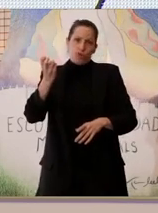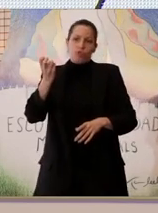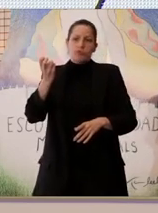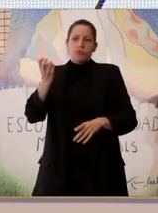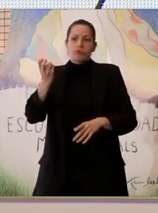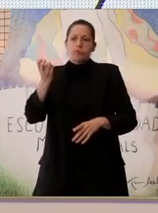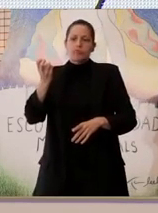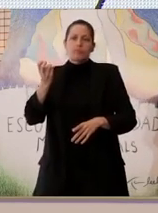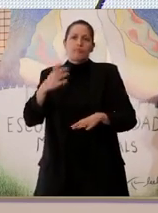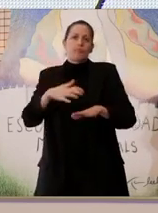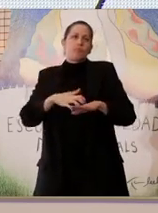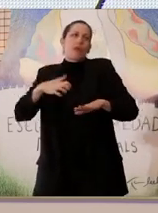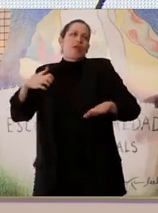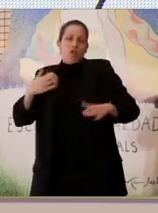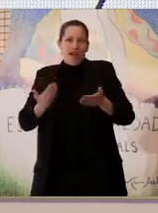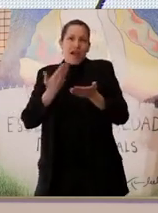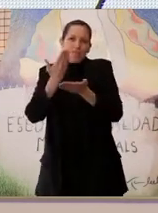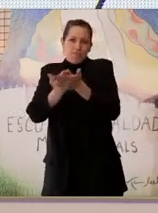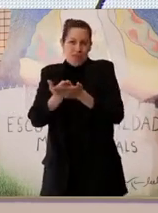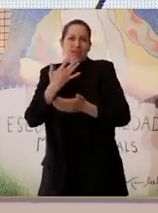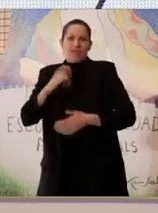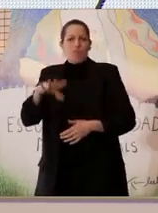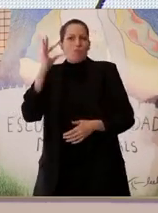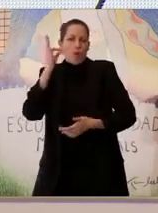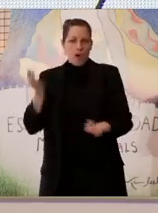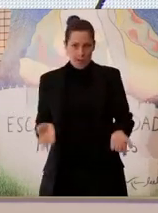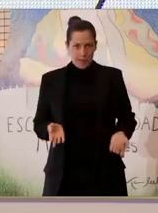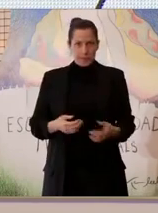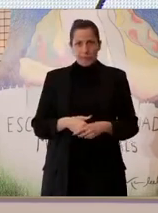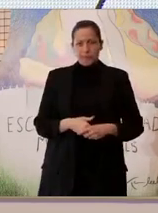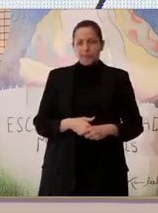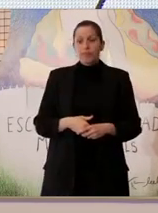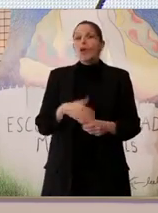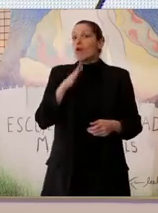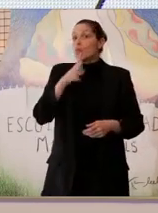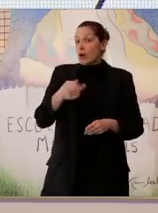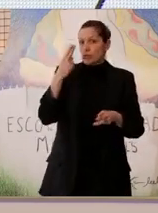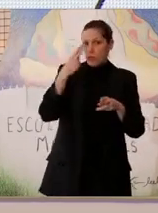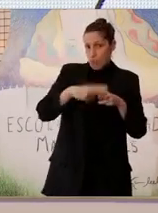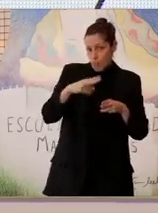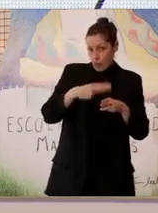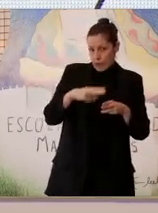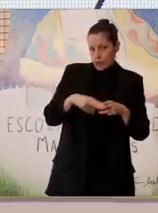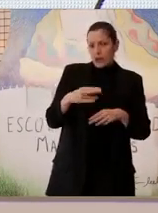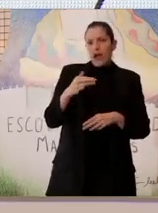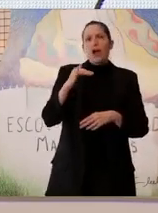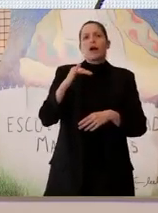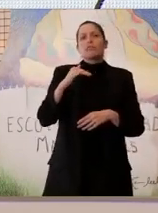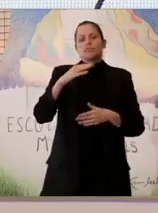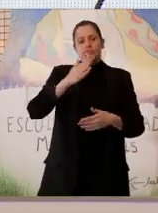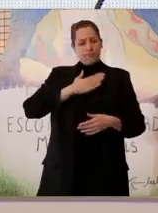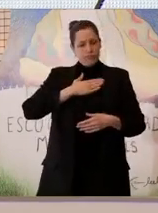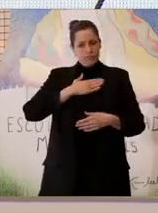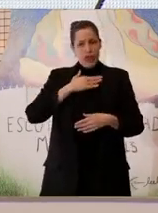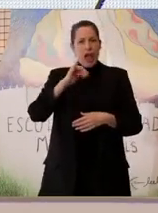solicitan por los compañeros. De manera que también políticas. Nosotros contamos con un prontuario, por ejemplo, que está publicado en la